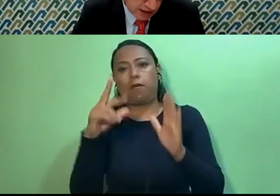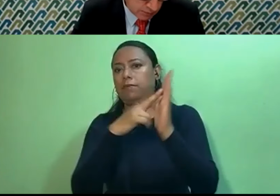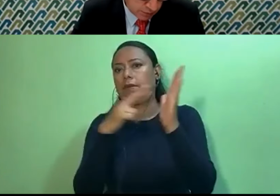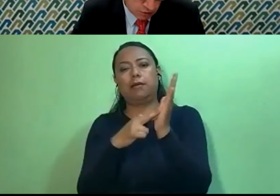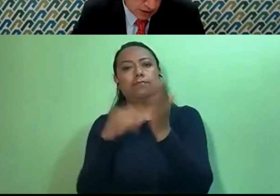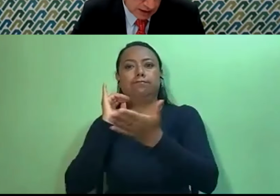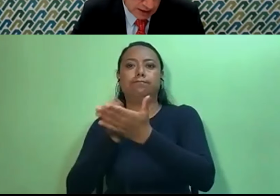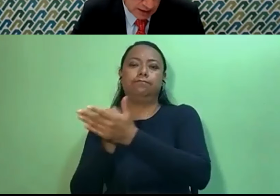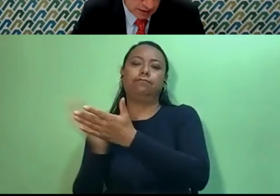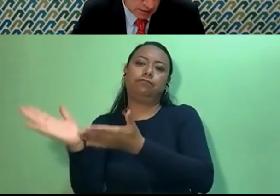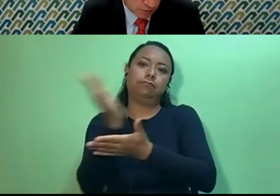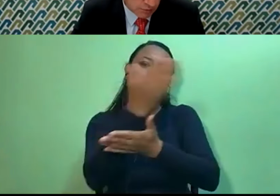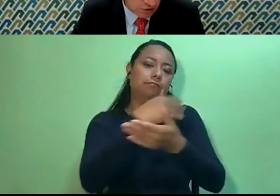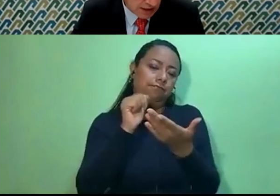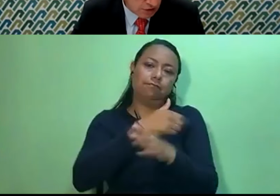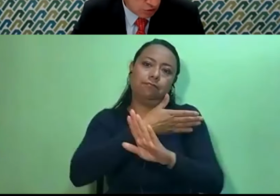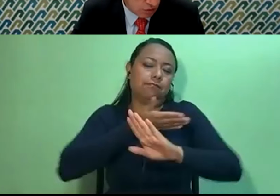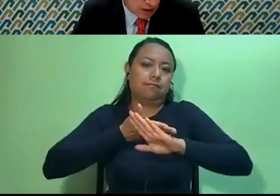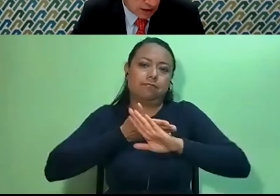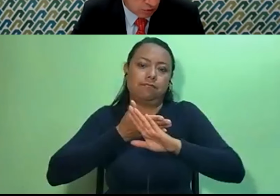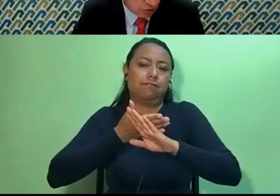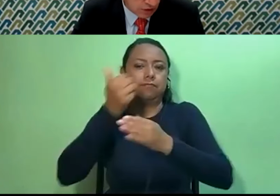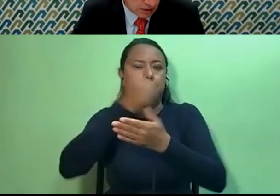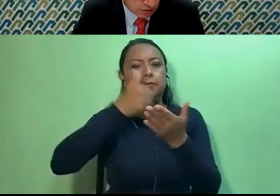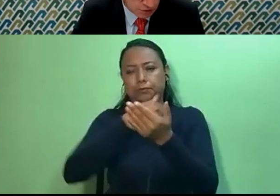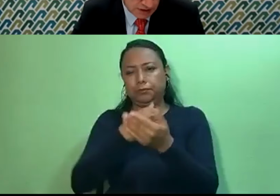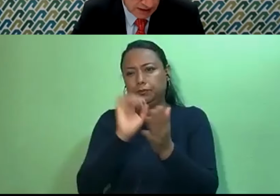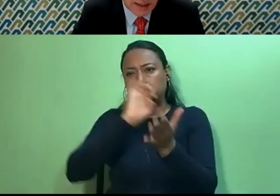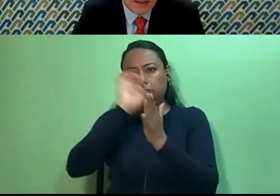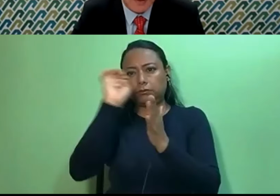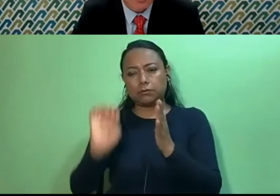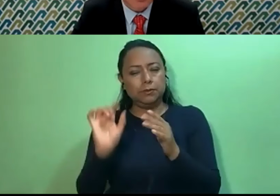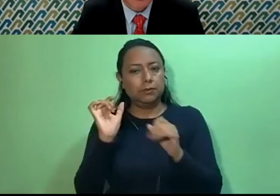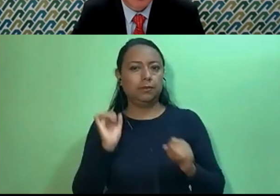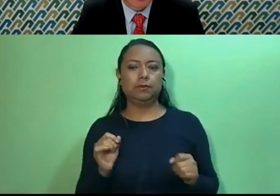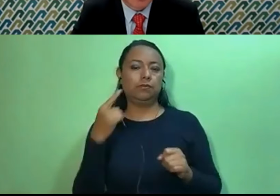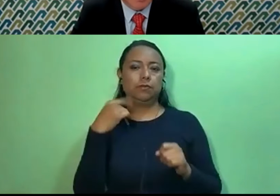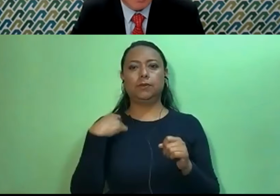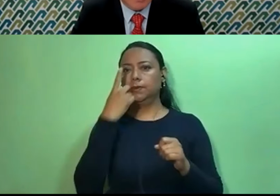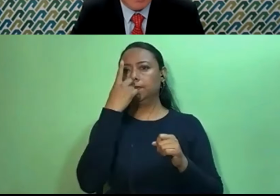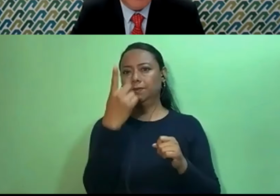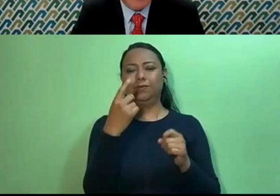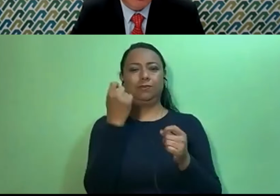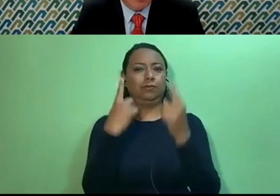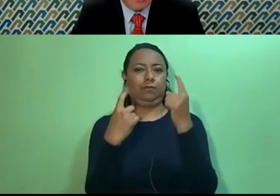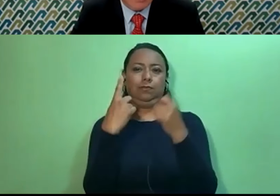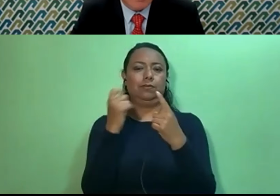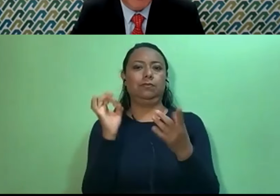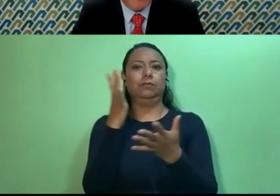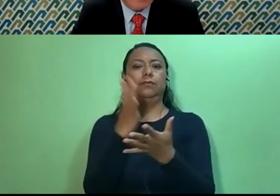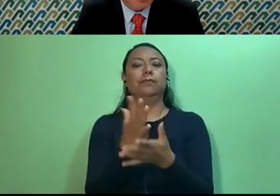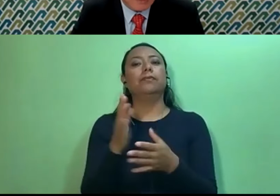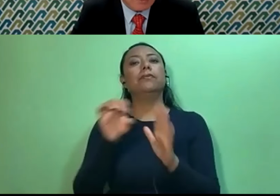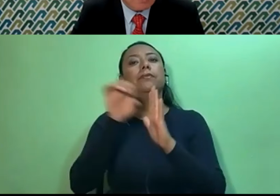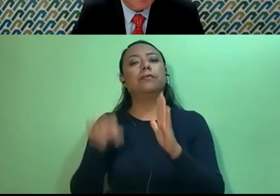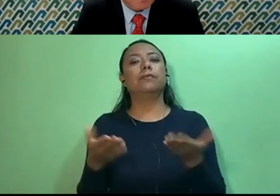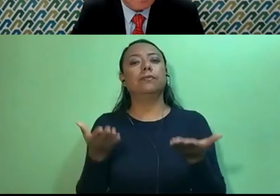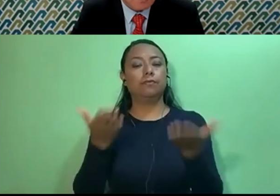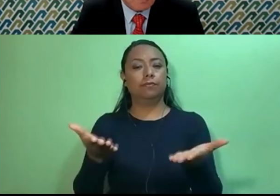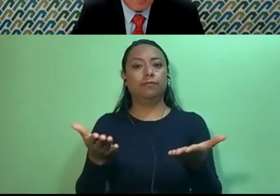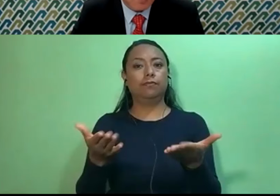Por ejemplo, por mencionar solo alguno de los aspectos, el factor